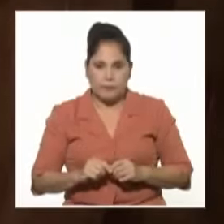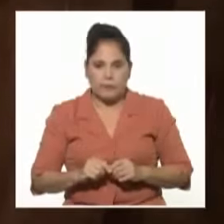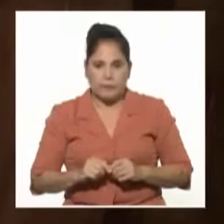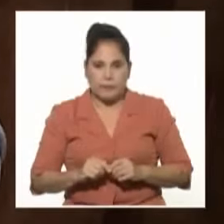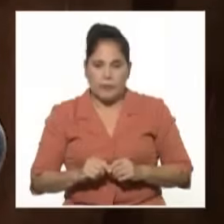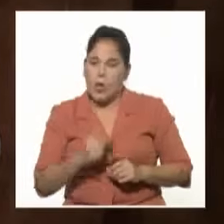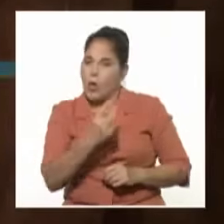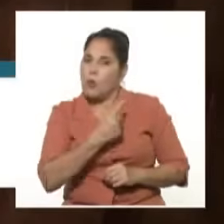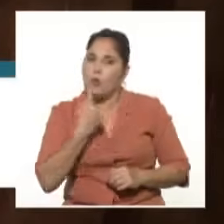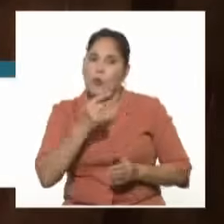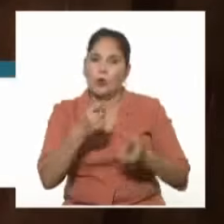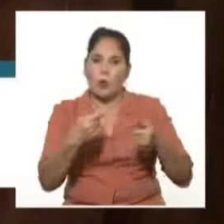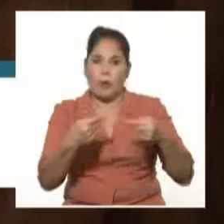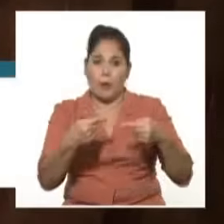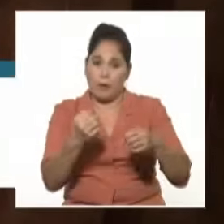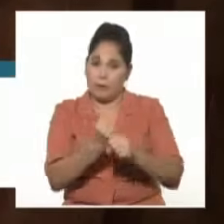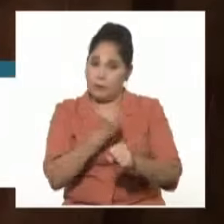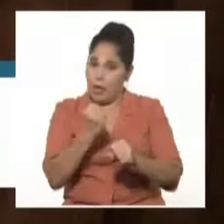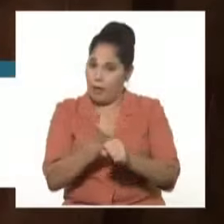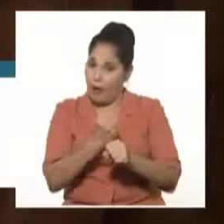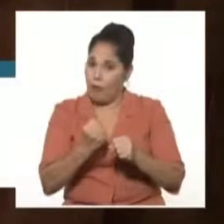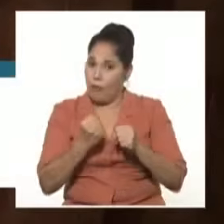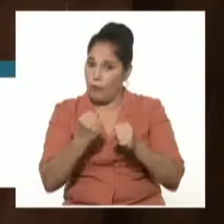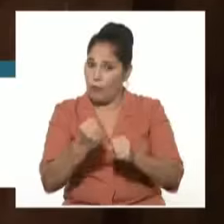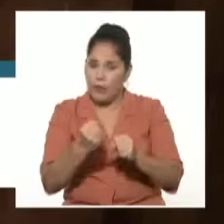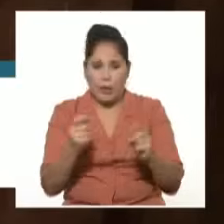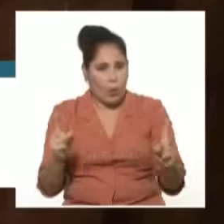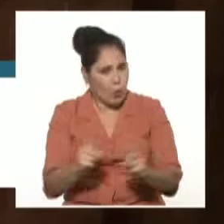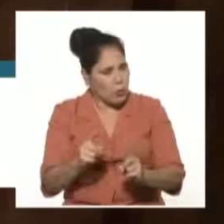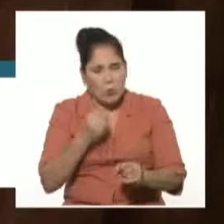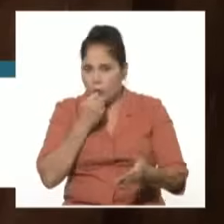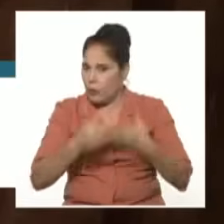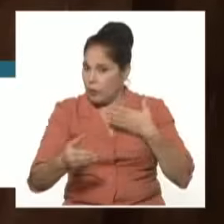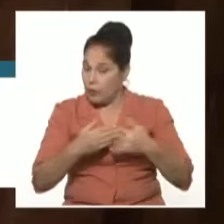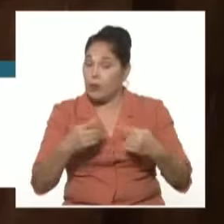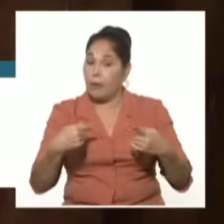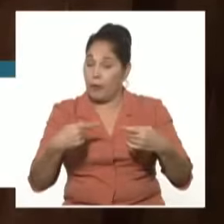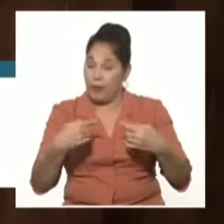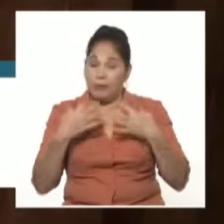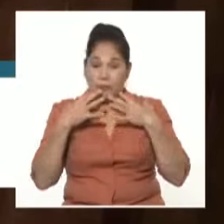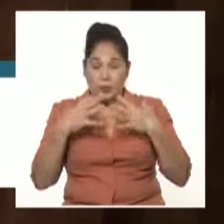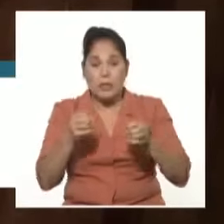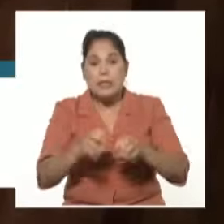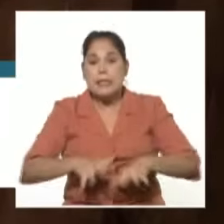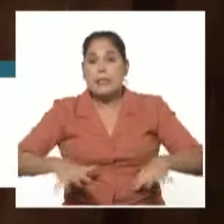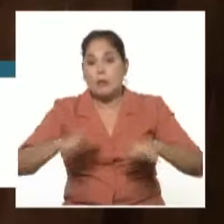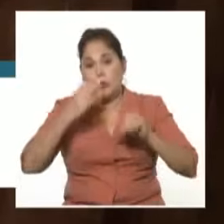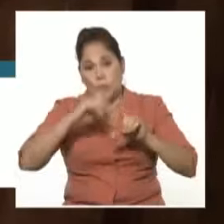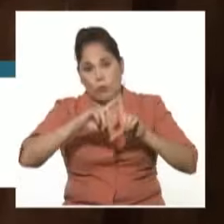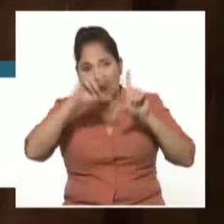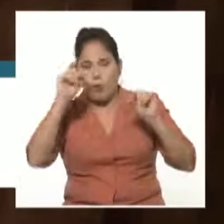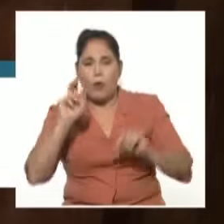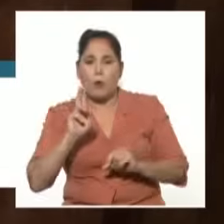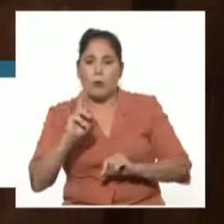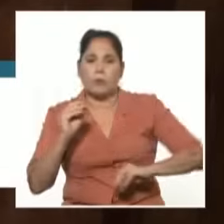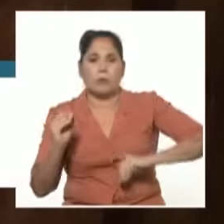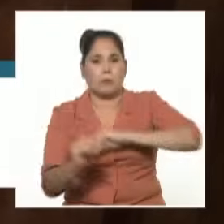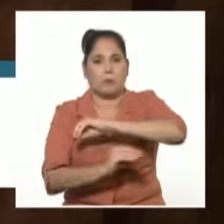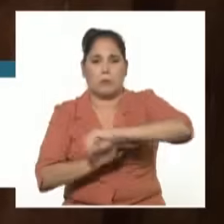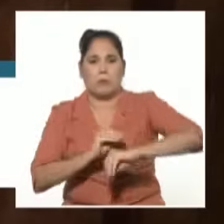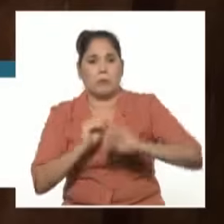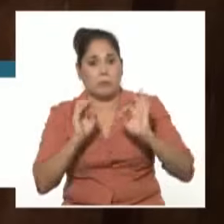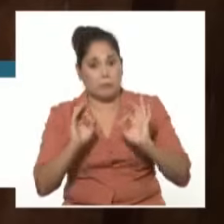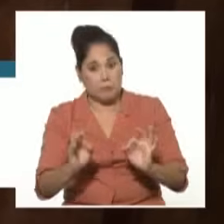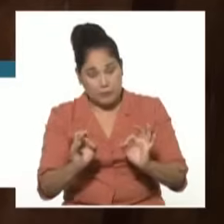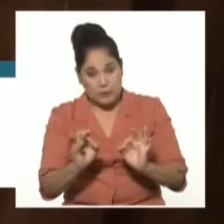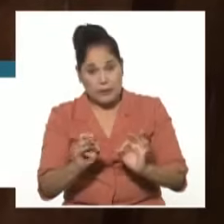Hemos tenido un pleno intenso a pesar de su brevedad. Lo impone la situación del país urgida de transformaciones